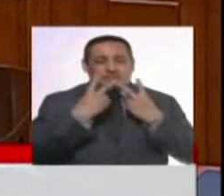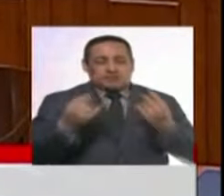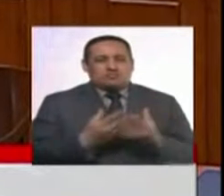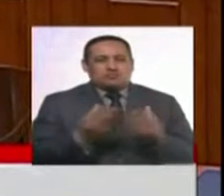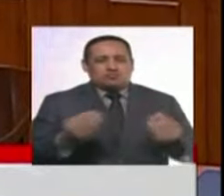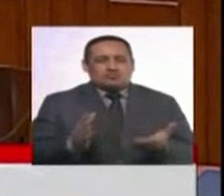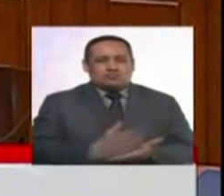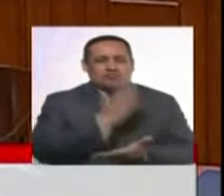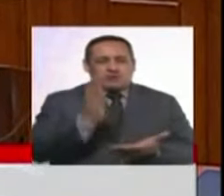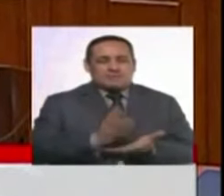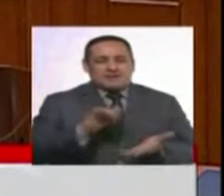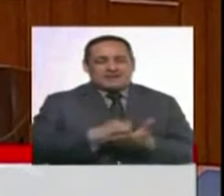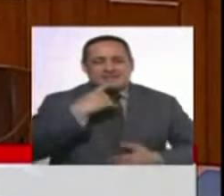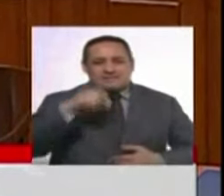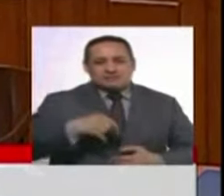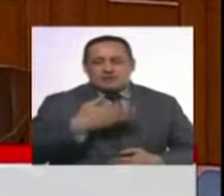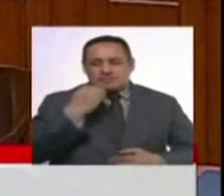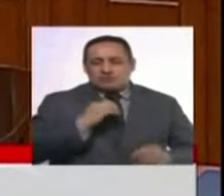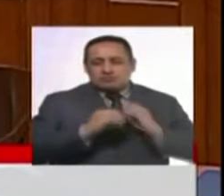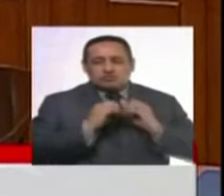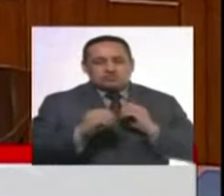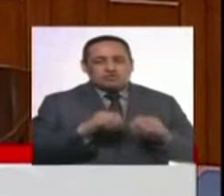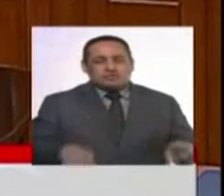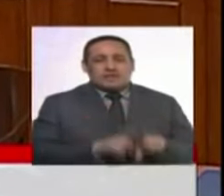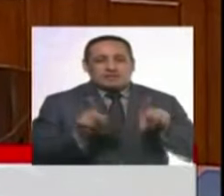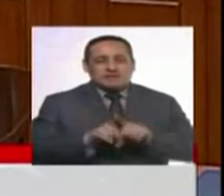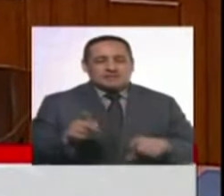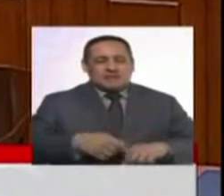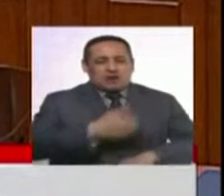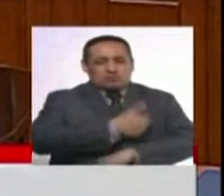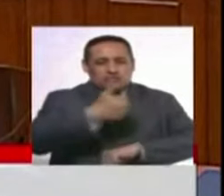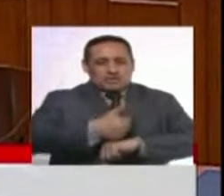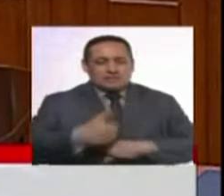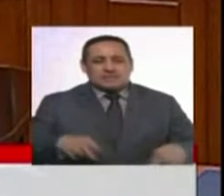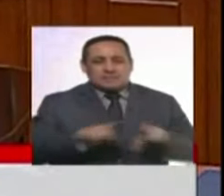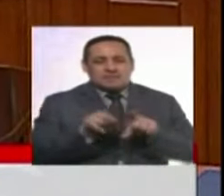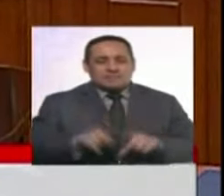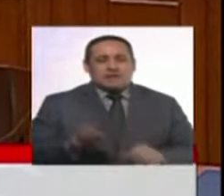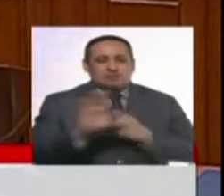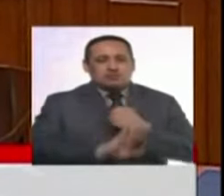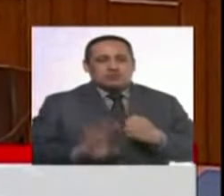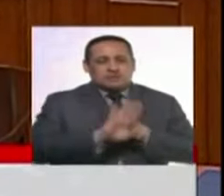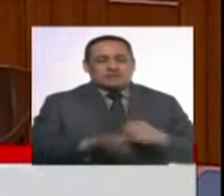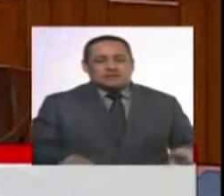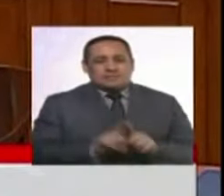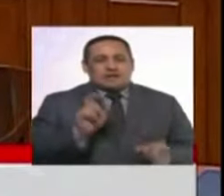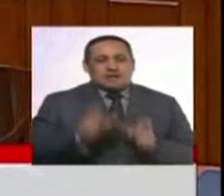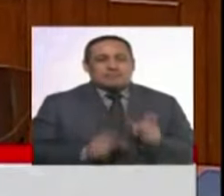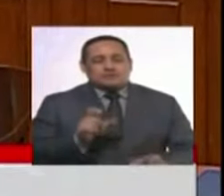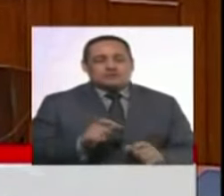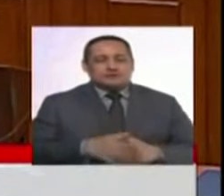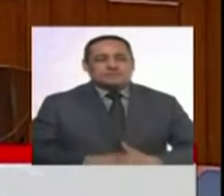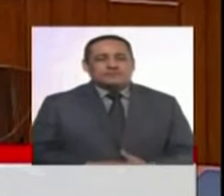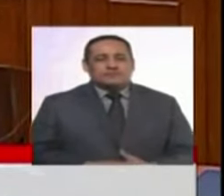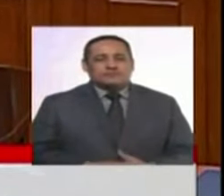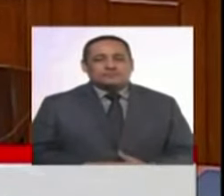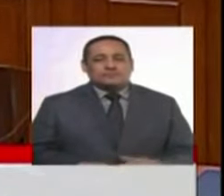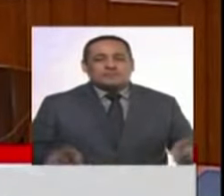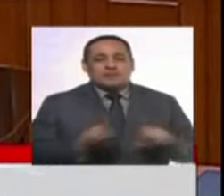que requiere una mejor actuación de las autoridades llamadas a proteger a las personas